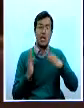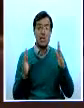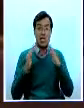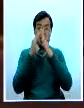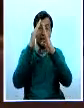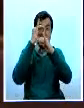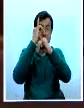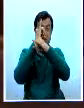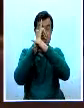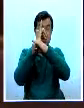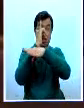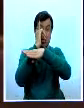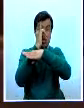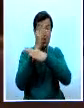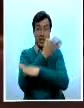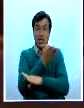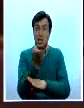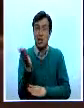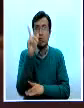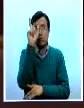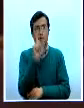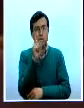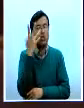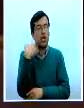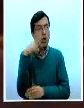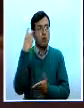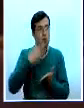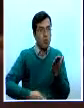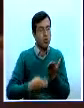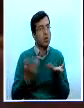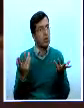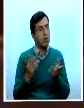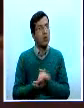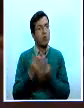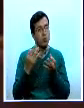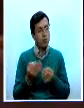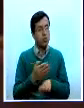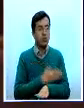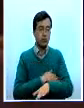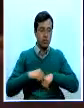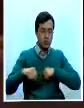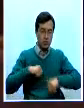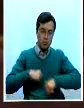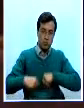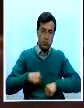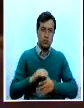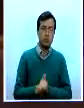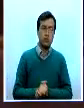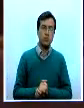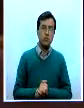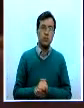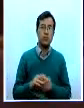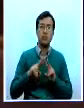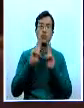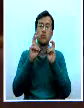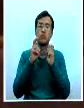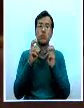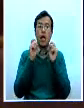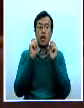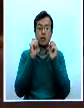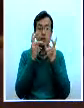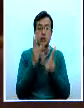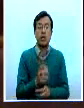y que siempre ha puesto las sanciones respectivas y ahora esperemos por eso que hemos diseñado un operativo y por eso hablamos de seguridad integral no